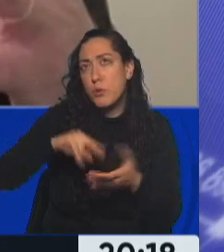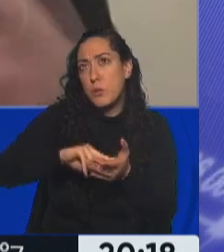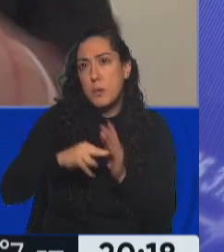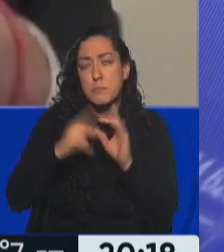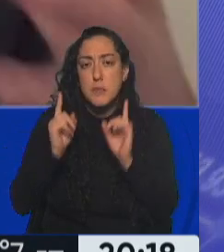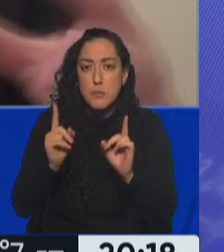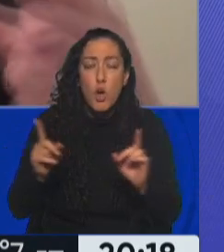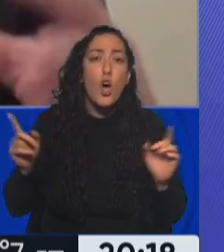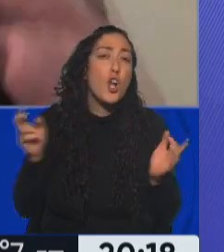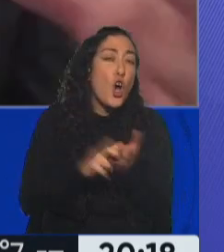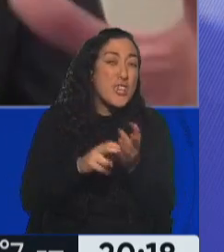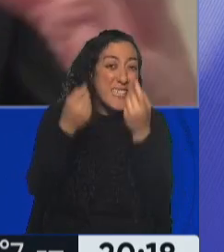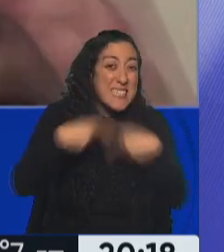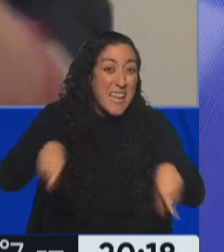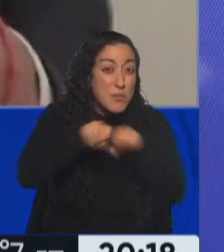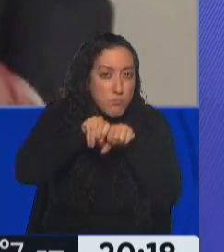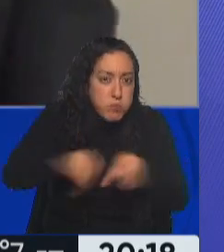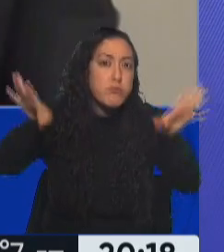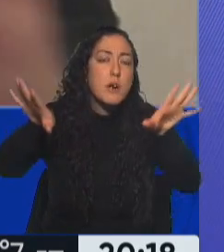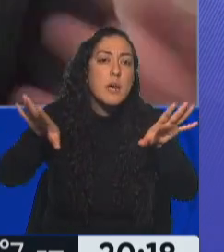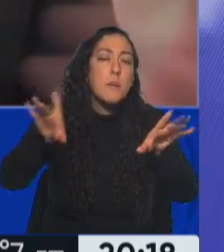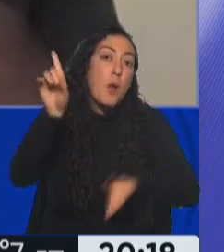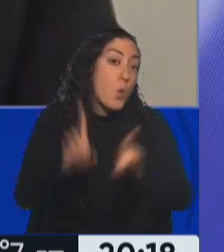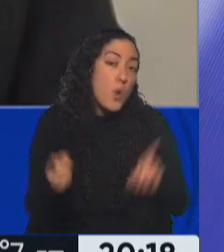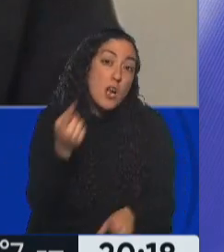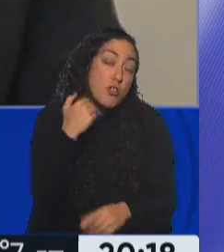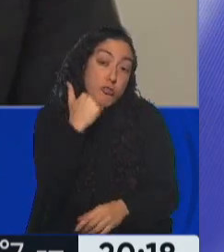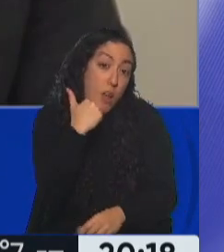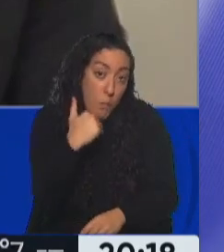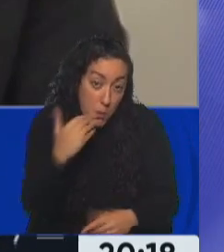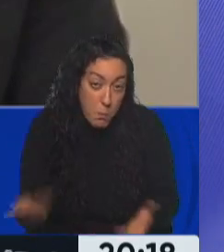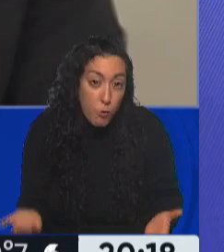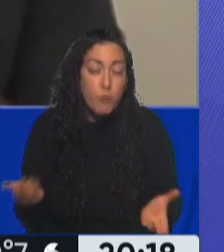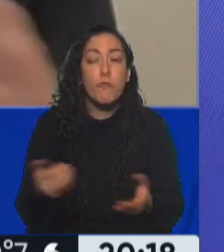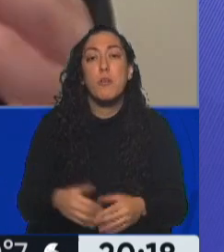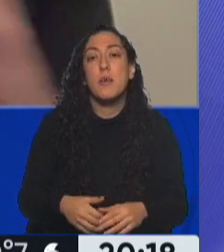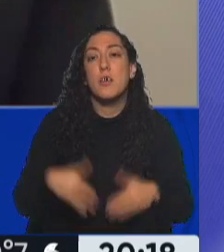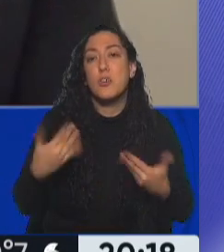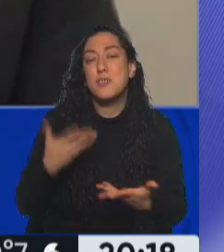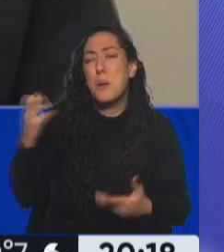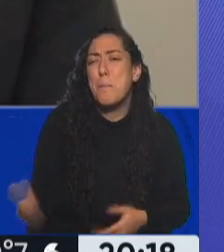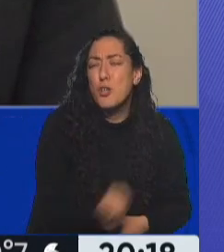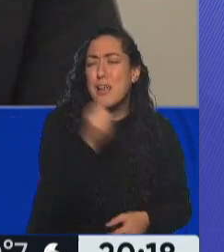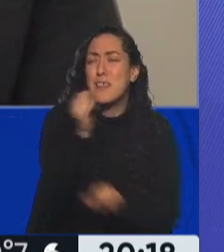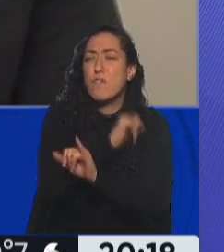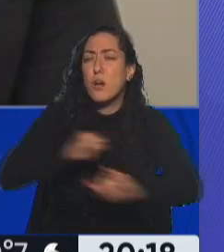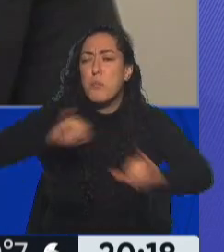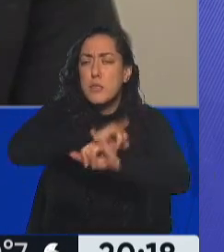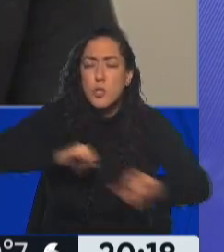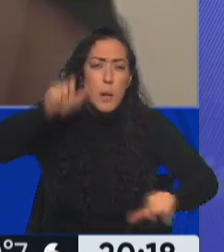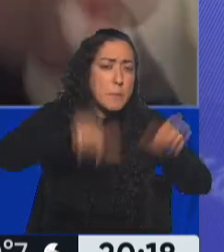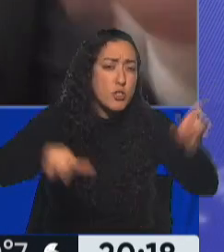noticias mediáticas hay un montón de situaciones que pasan por debajo del radar, que pasan desapercibidas. Por eso es muy importante llevar información